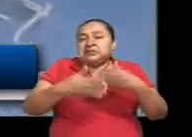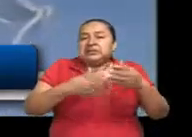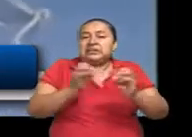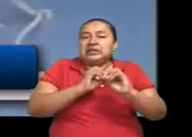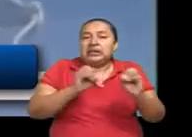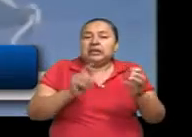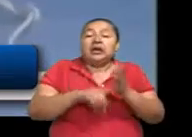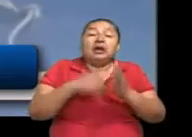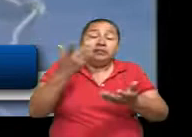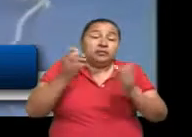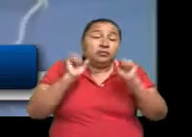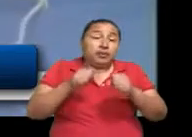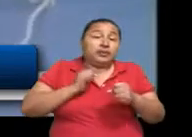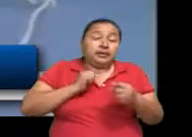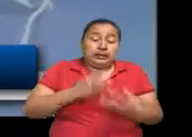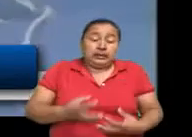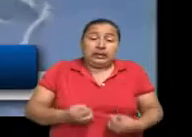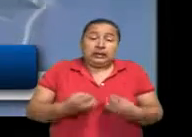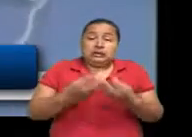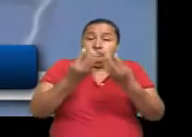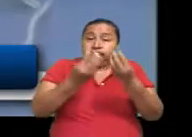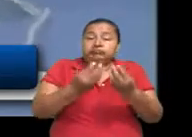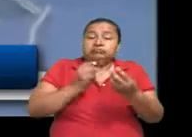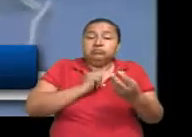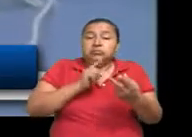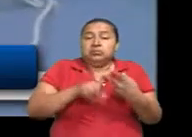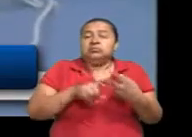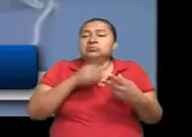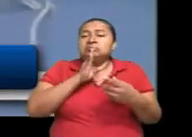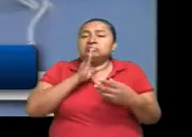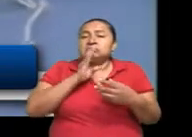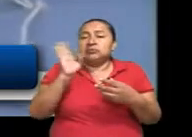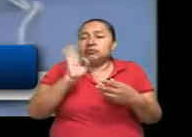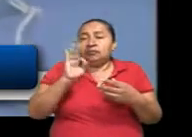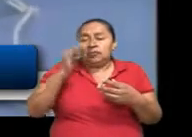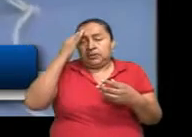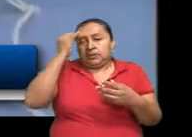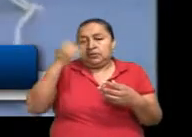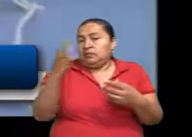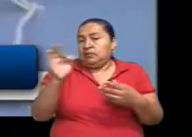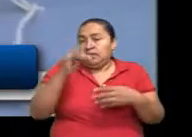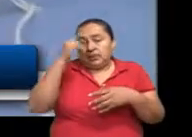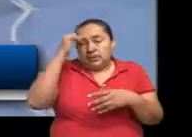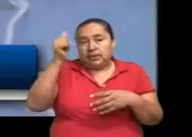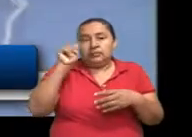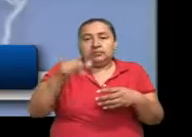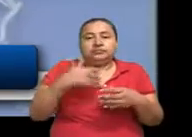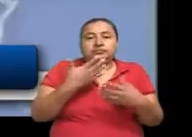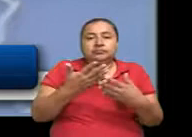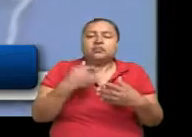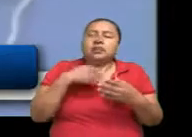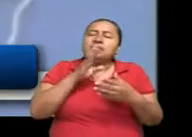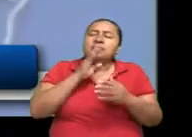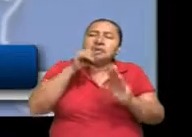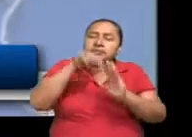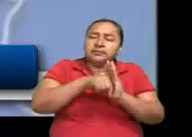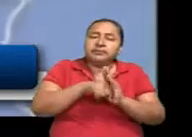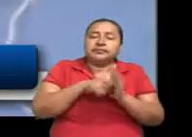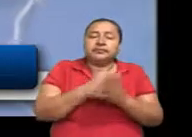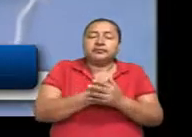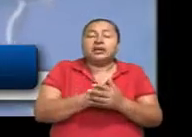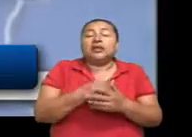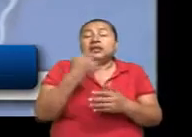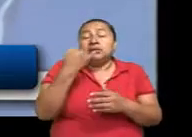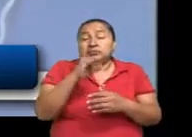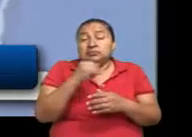cáncer testicular, así que es lo que hablábamos así a manera superficial. Hábleme más en detalle. Las complicaciones,